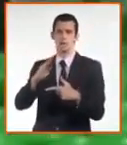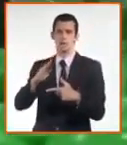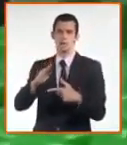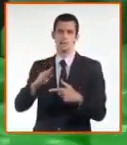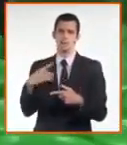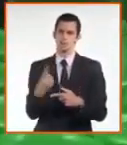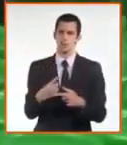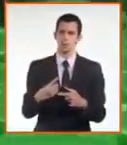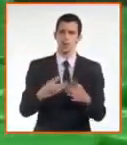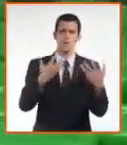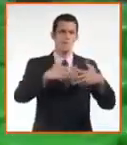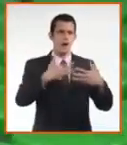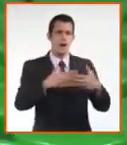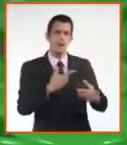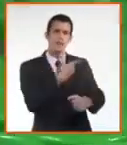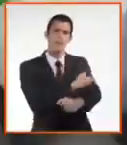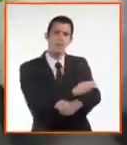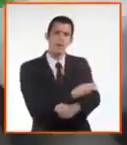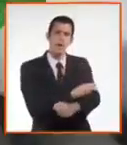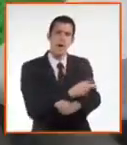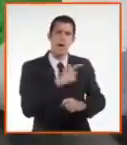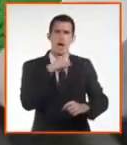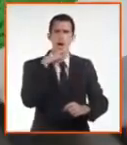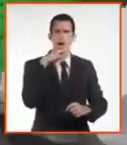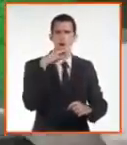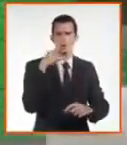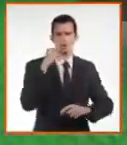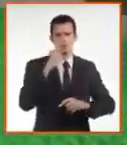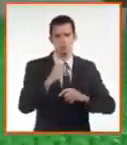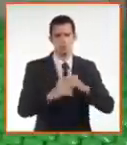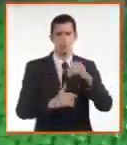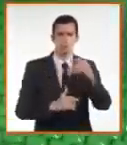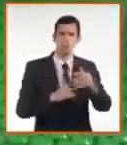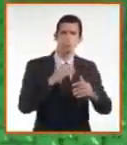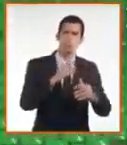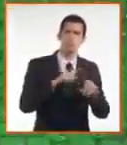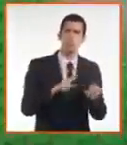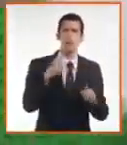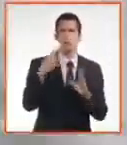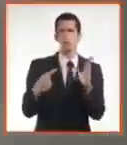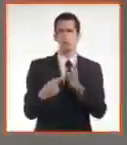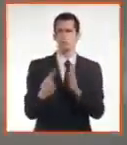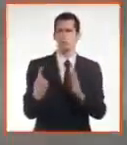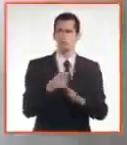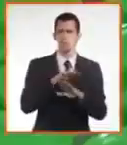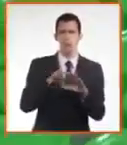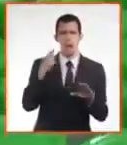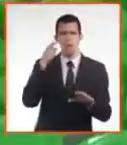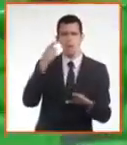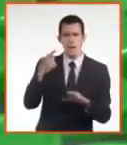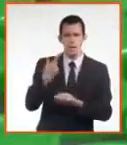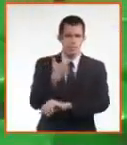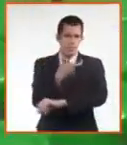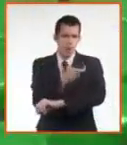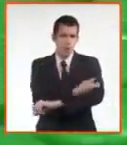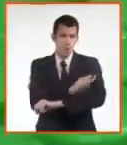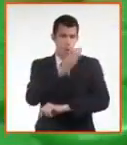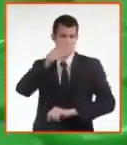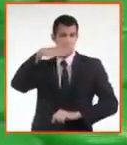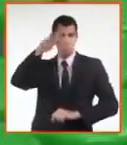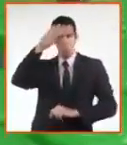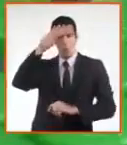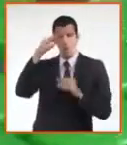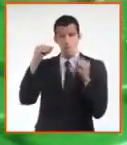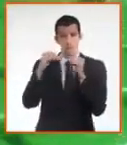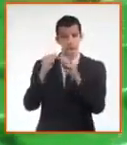tenemos ya como hemos informado en otros momentos la variante o micro y otras variantes de otra generación de vacunas que en